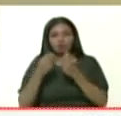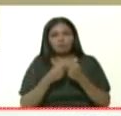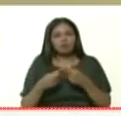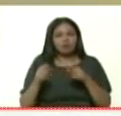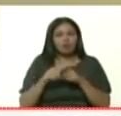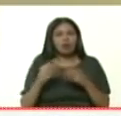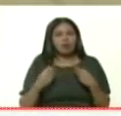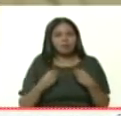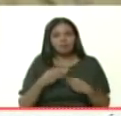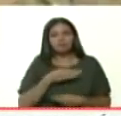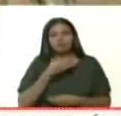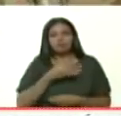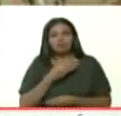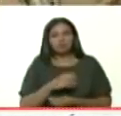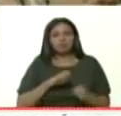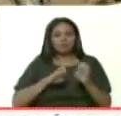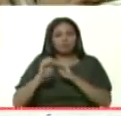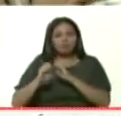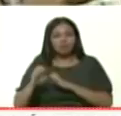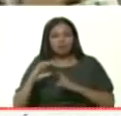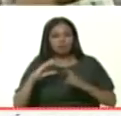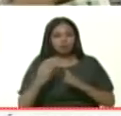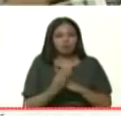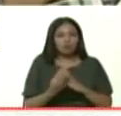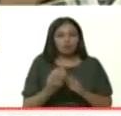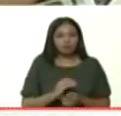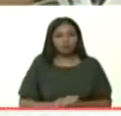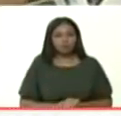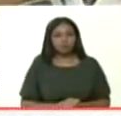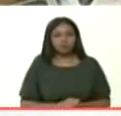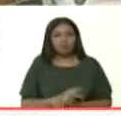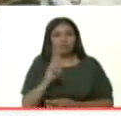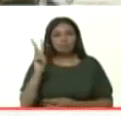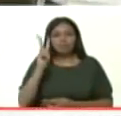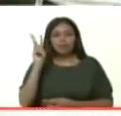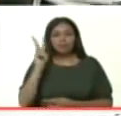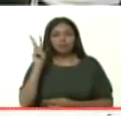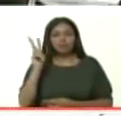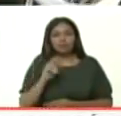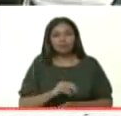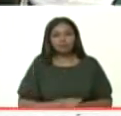social, educativa, cultural de Venezuela.